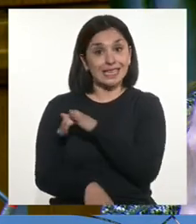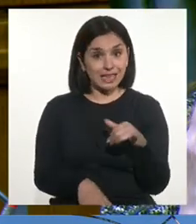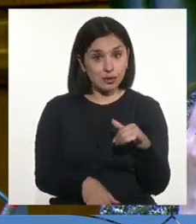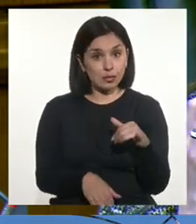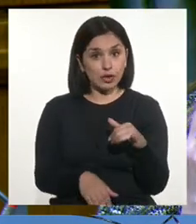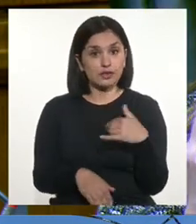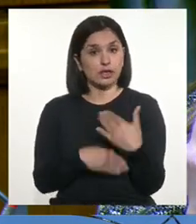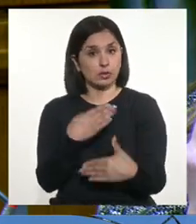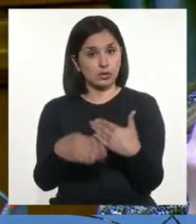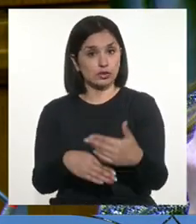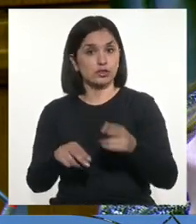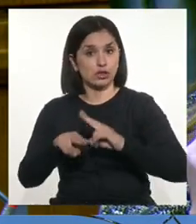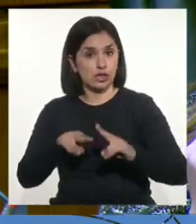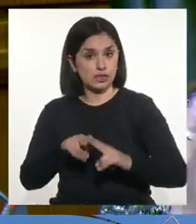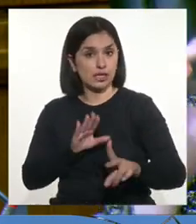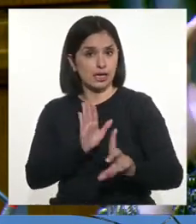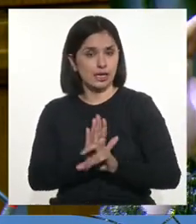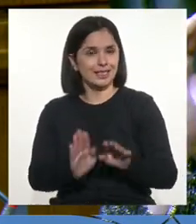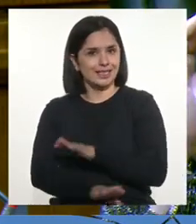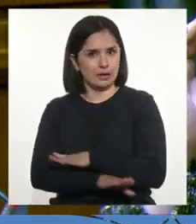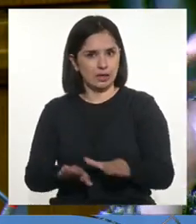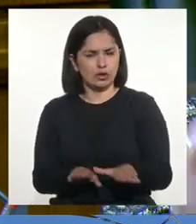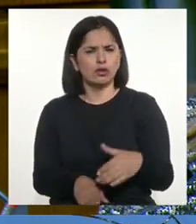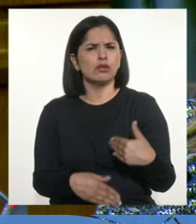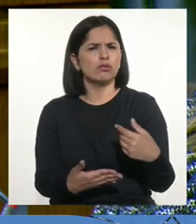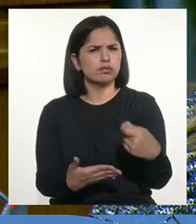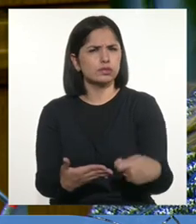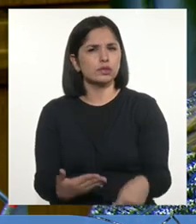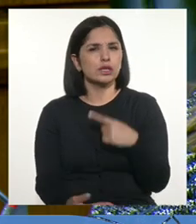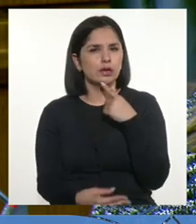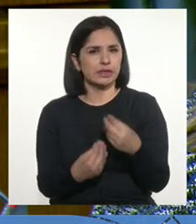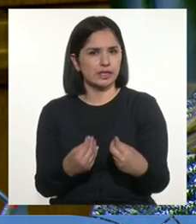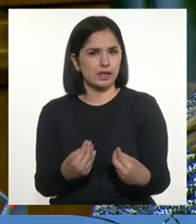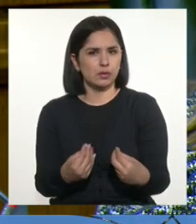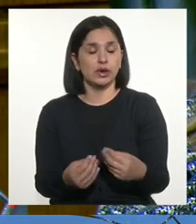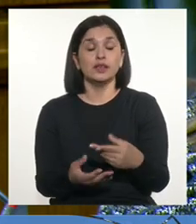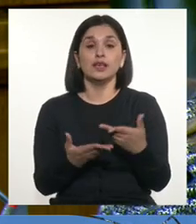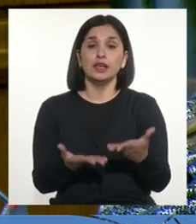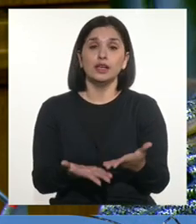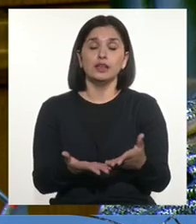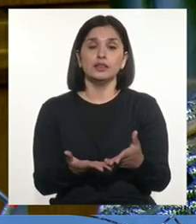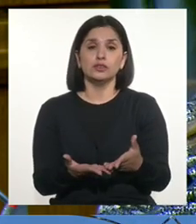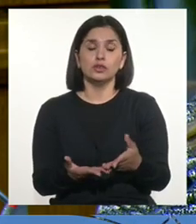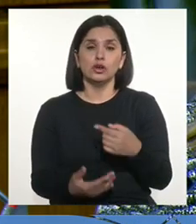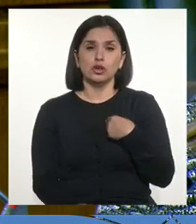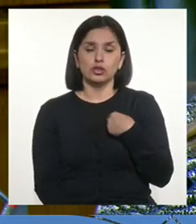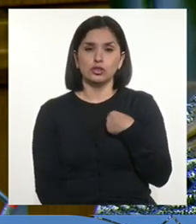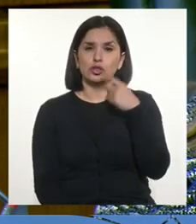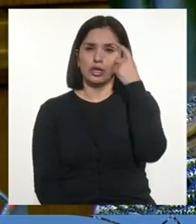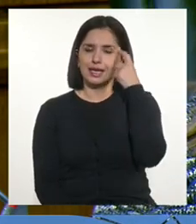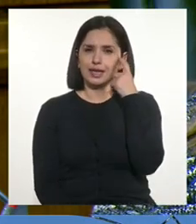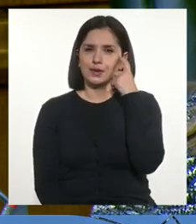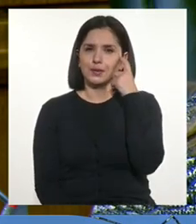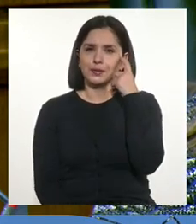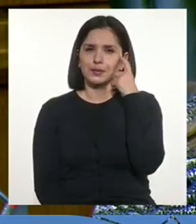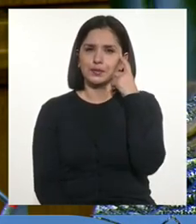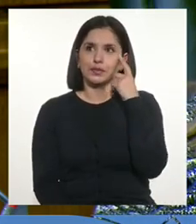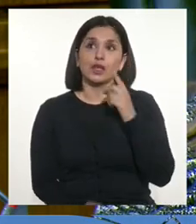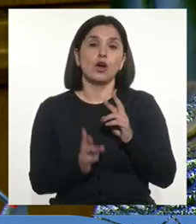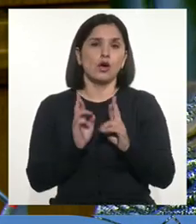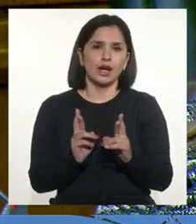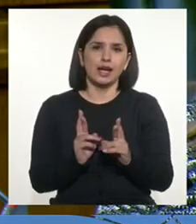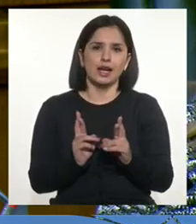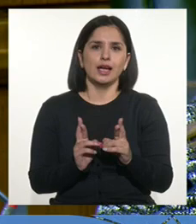proceso legislativo terminó y en ese sentido señor presidente yo yo creo que está y espero